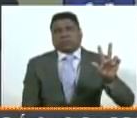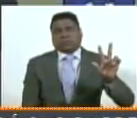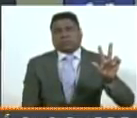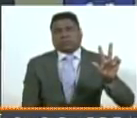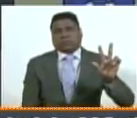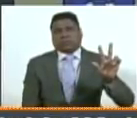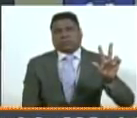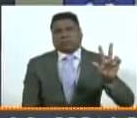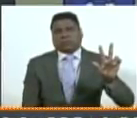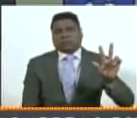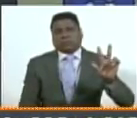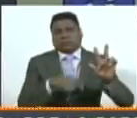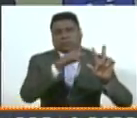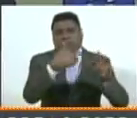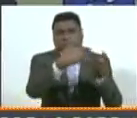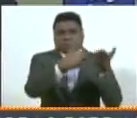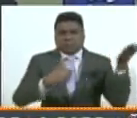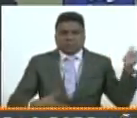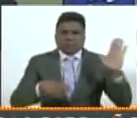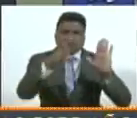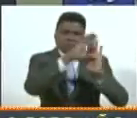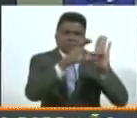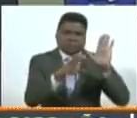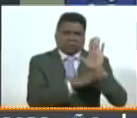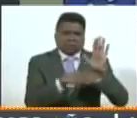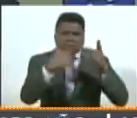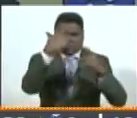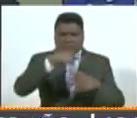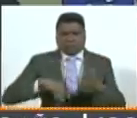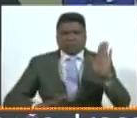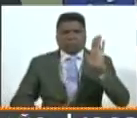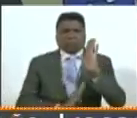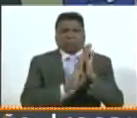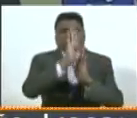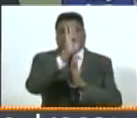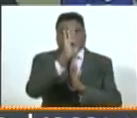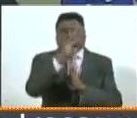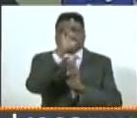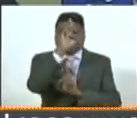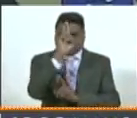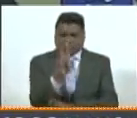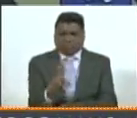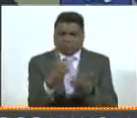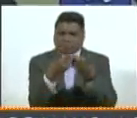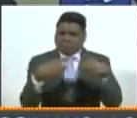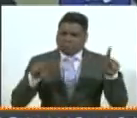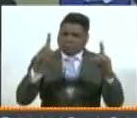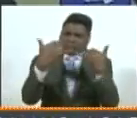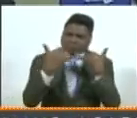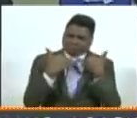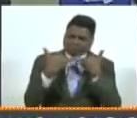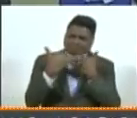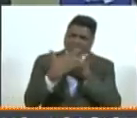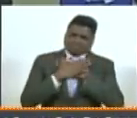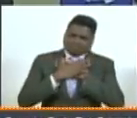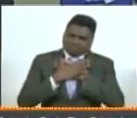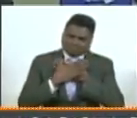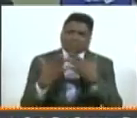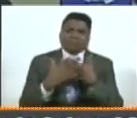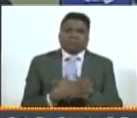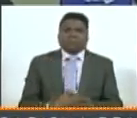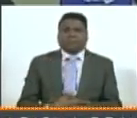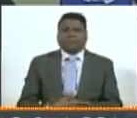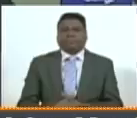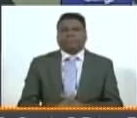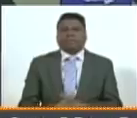instrumento para el desarrollo de la persona y el respeto a su dignidad el ejercicio